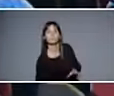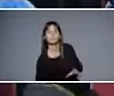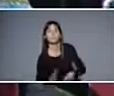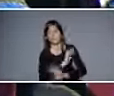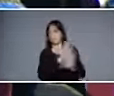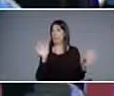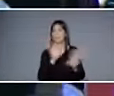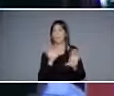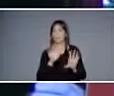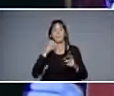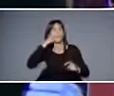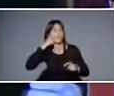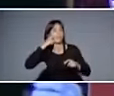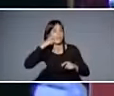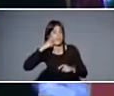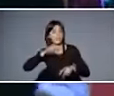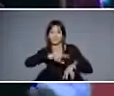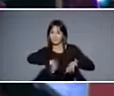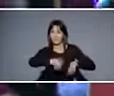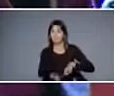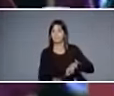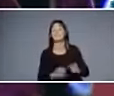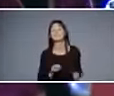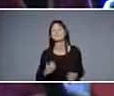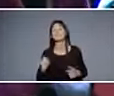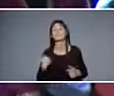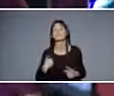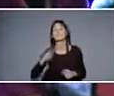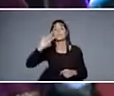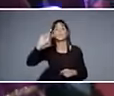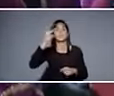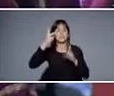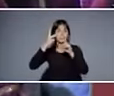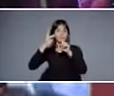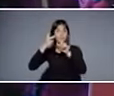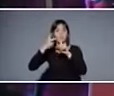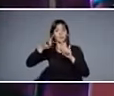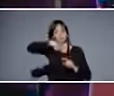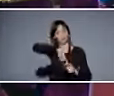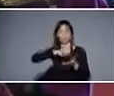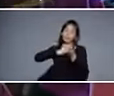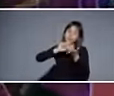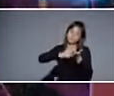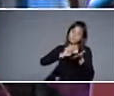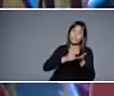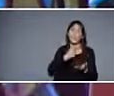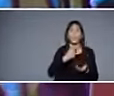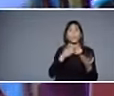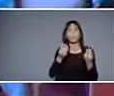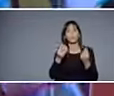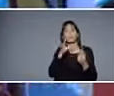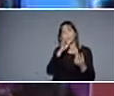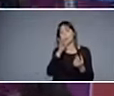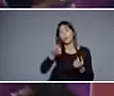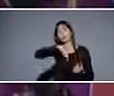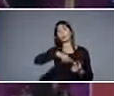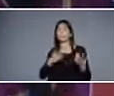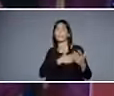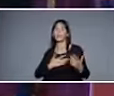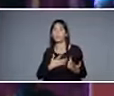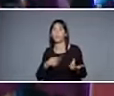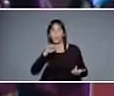Nada, los tenis. Bueno, nuestro segundo tema, nos gustó mucho escribirlo porque en principio es una concienciación